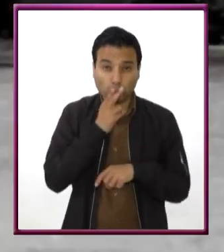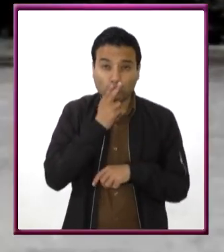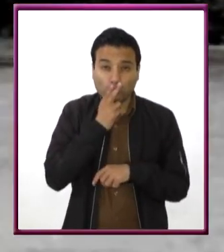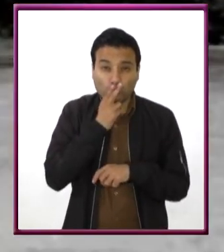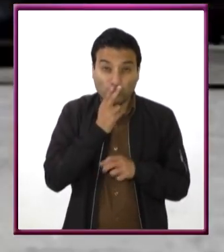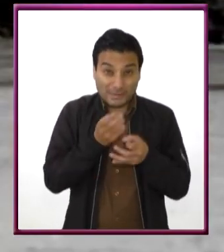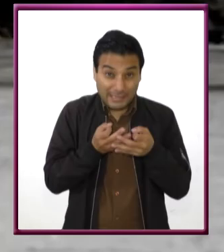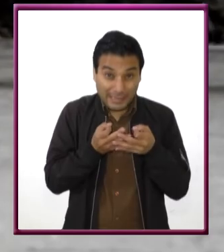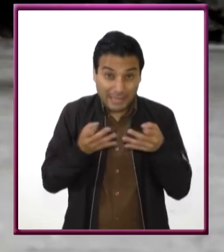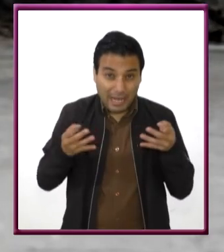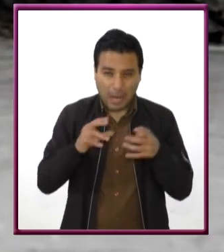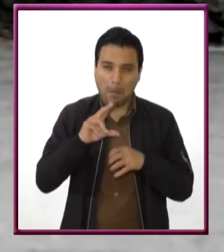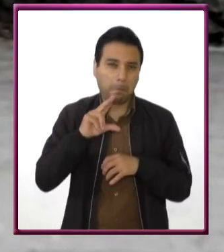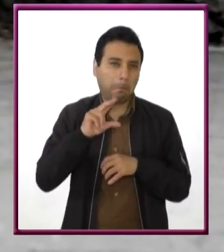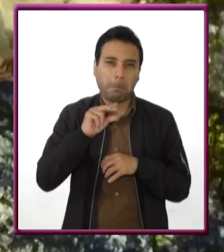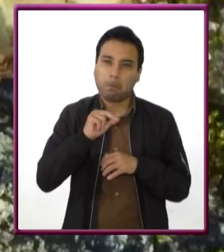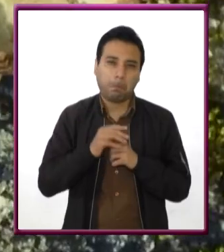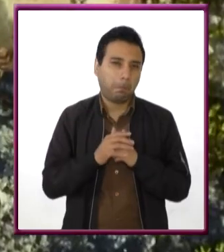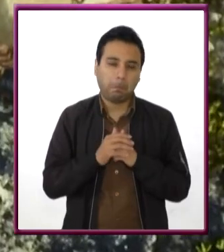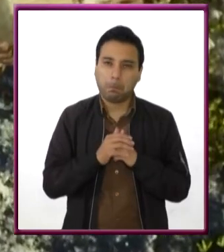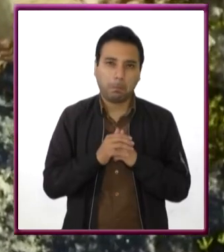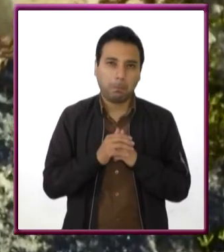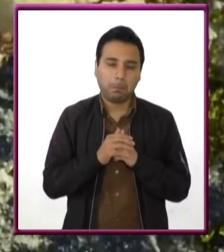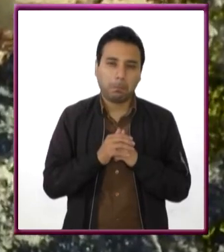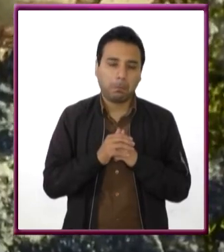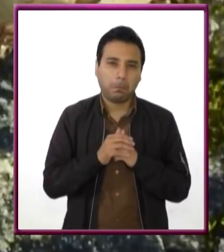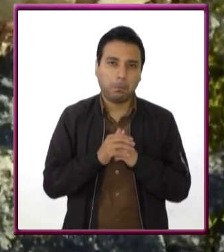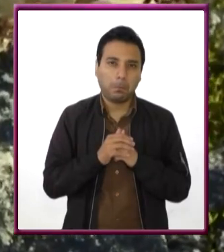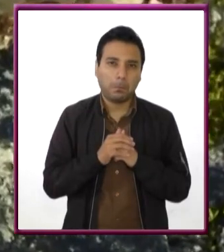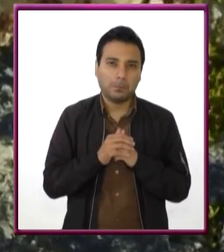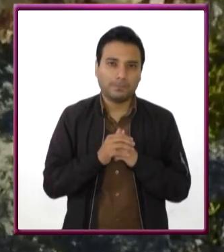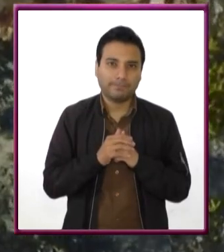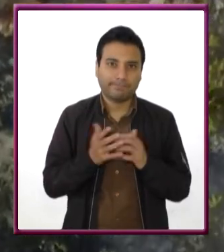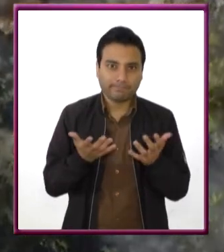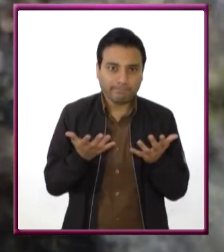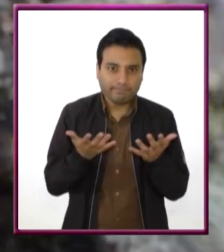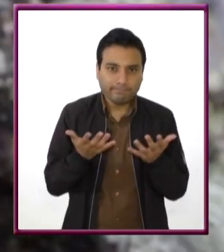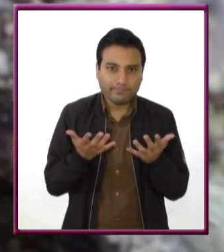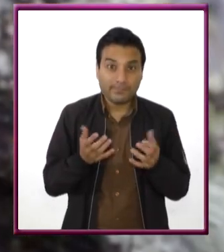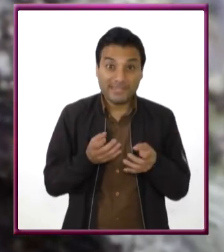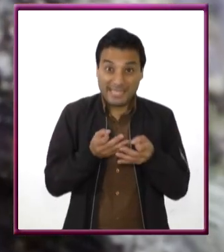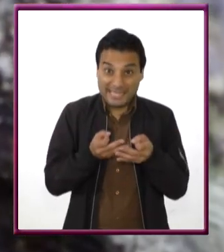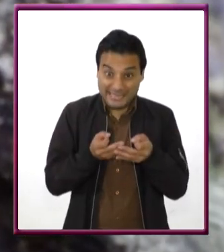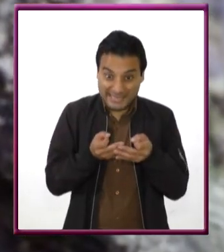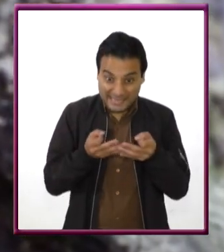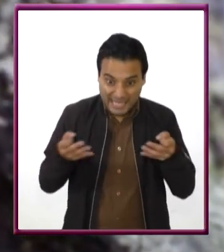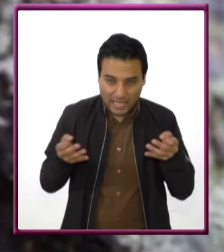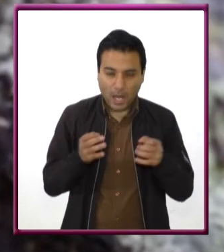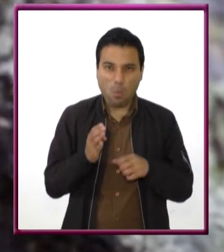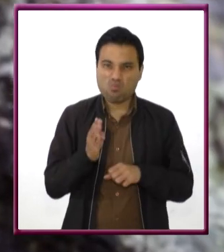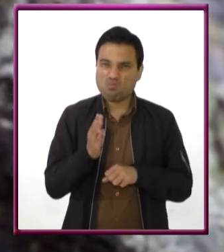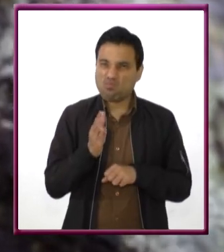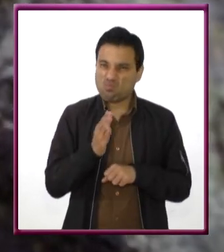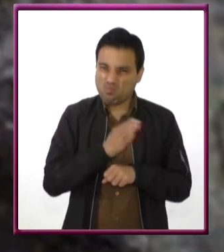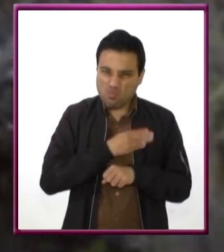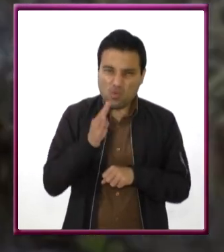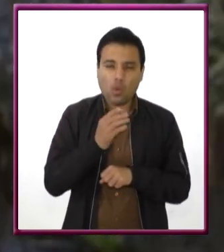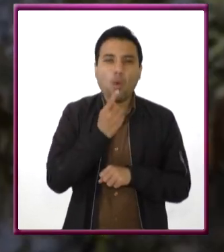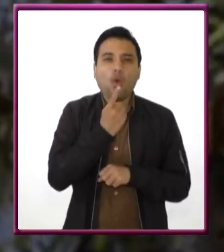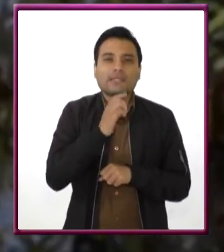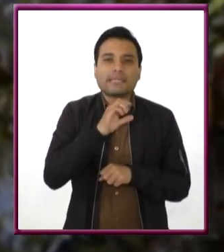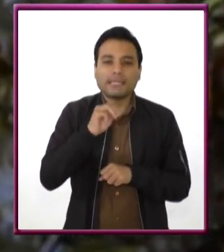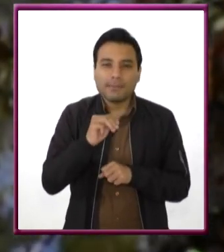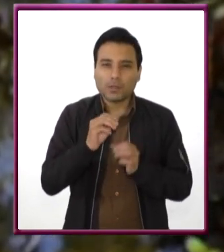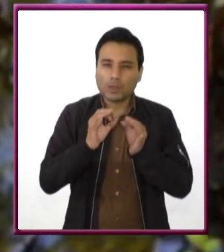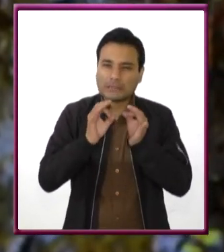que tiene el suelo. El que se constituya esa capa fértil del suelo, 1 centímetro, por